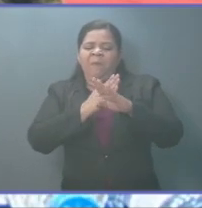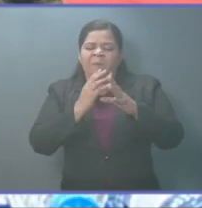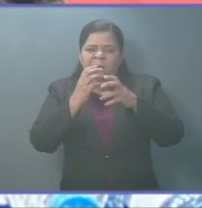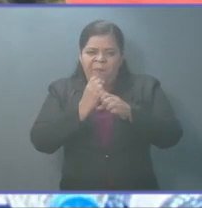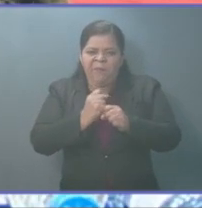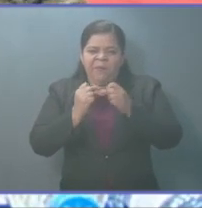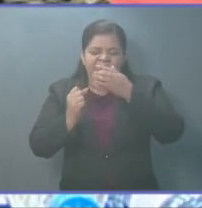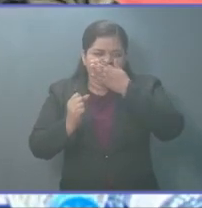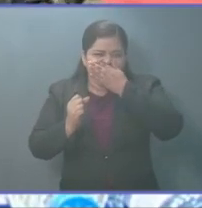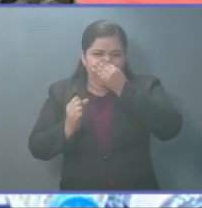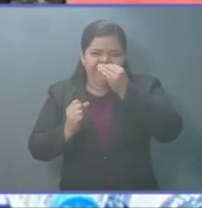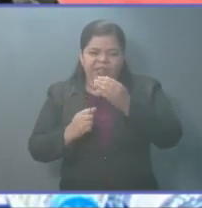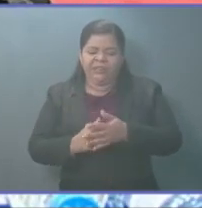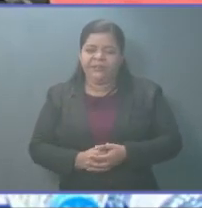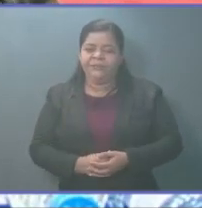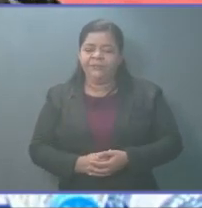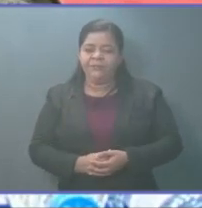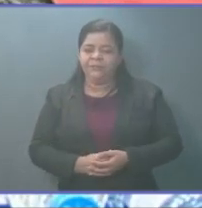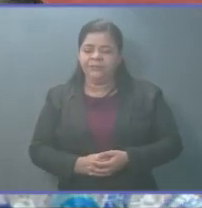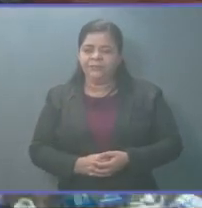garantizada.